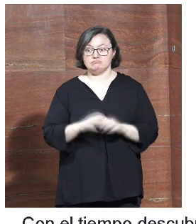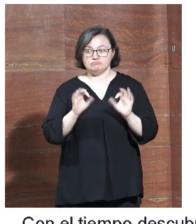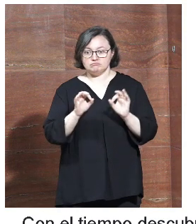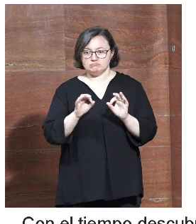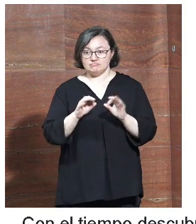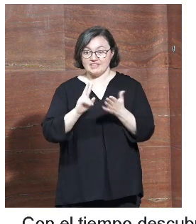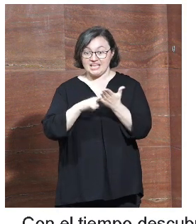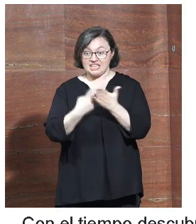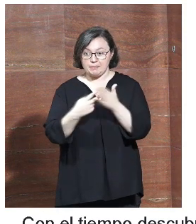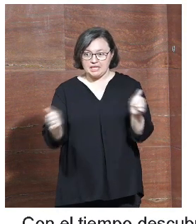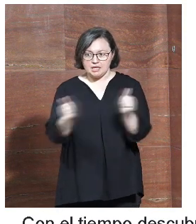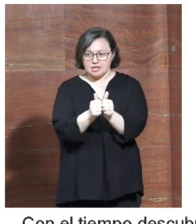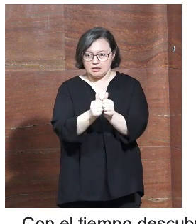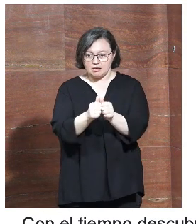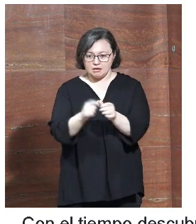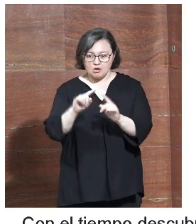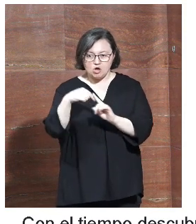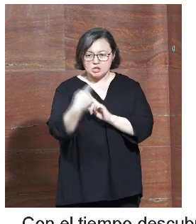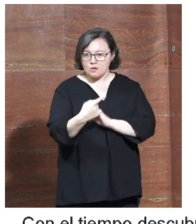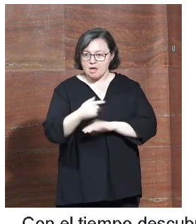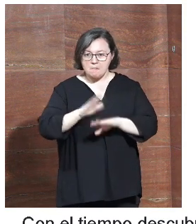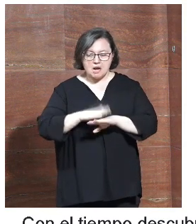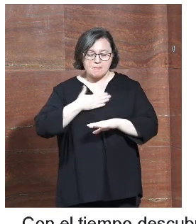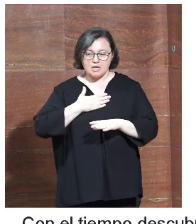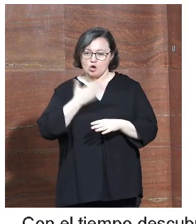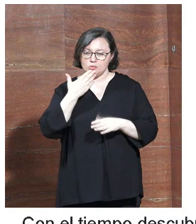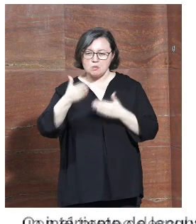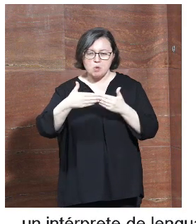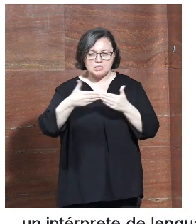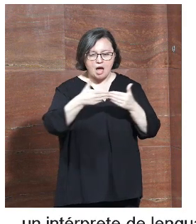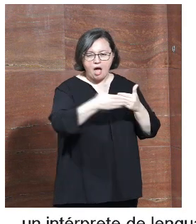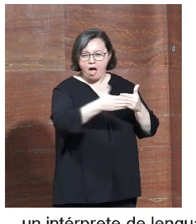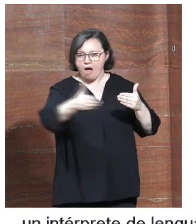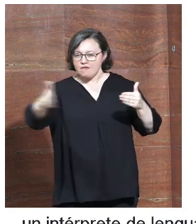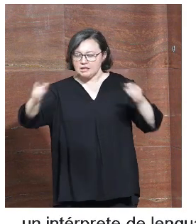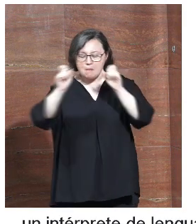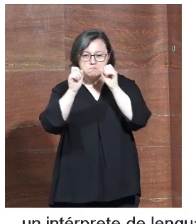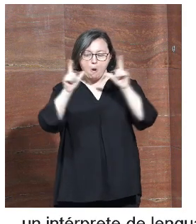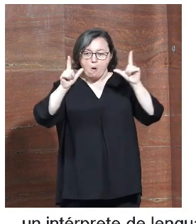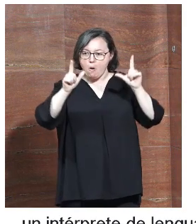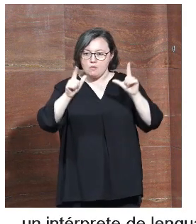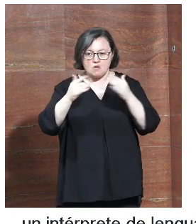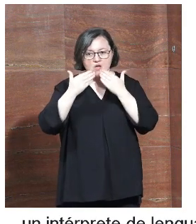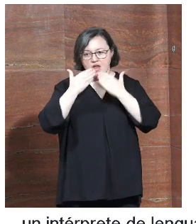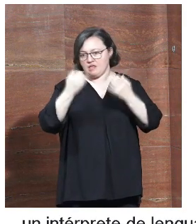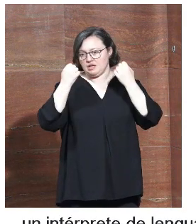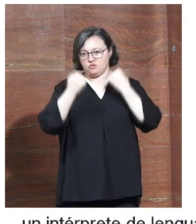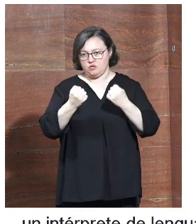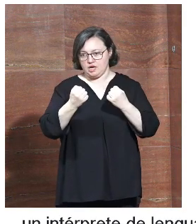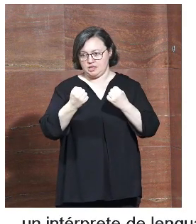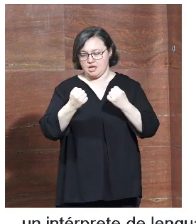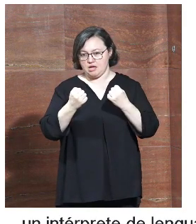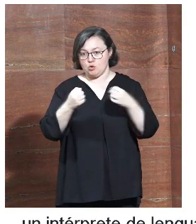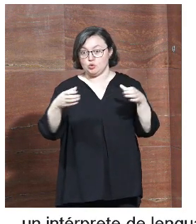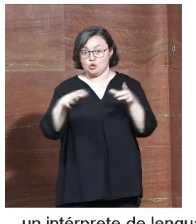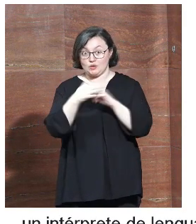Esto para mí resultó una puerta enorme y estoy muy agradecida